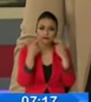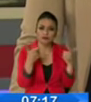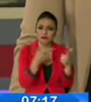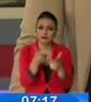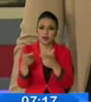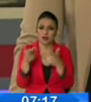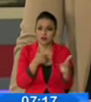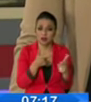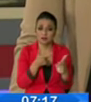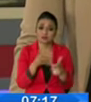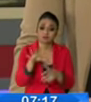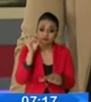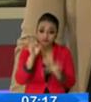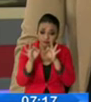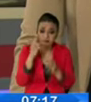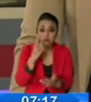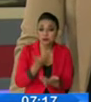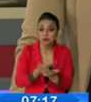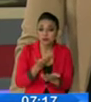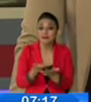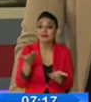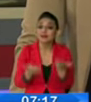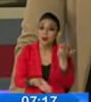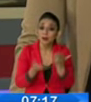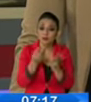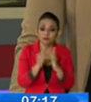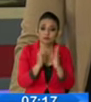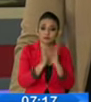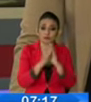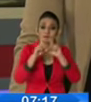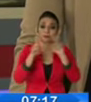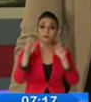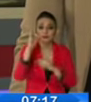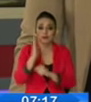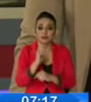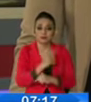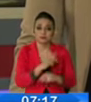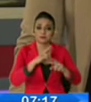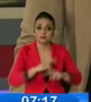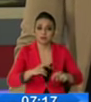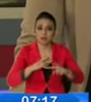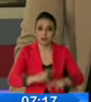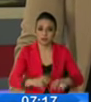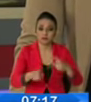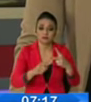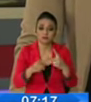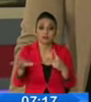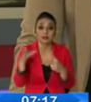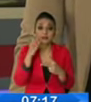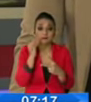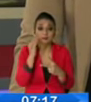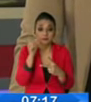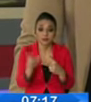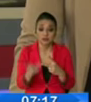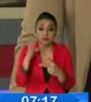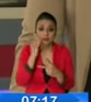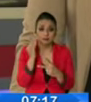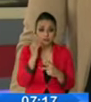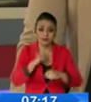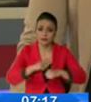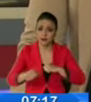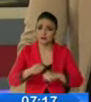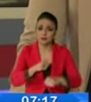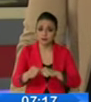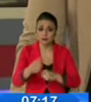que se encontraron indicios de una presunta vinculación con el caso Odebrecht, mientras que expertos respaldan el trámite efectuado por el